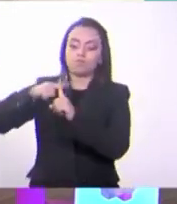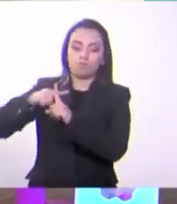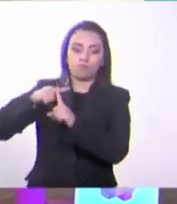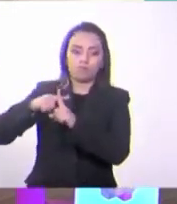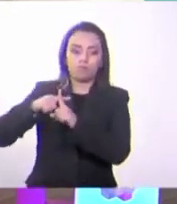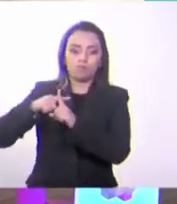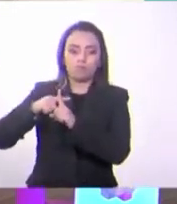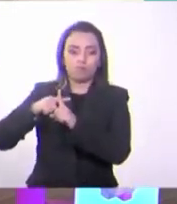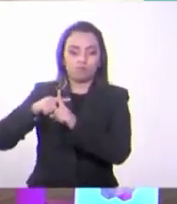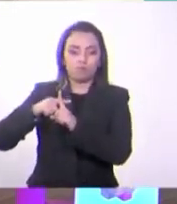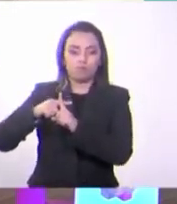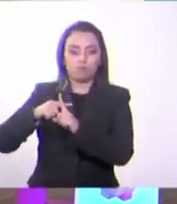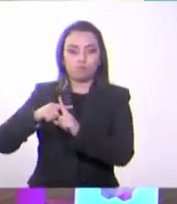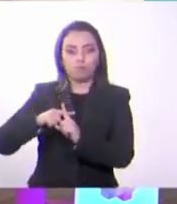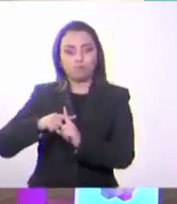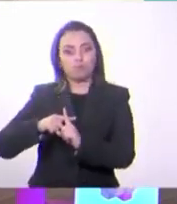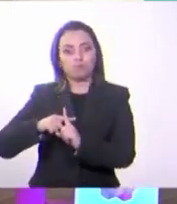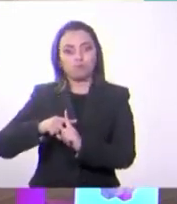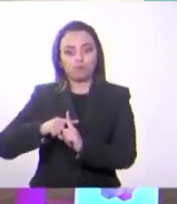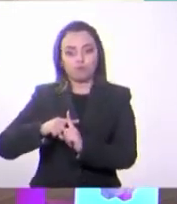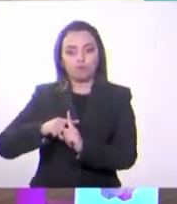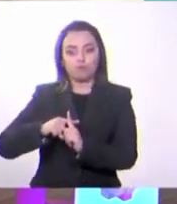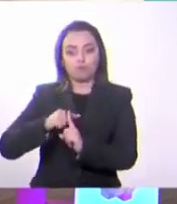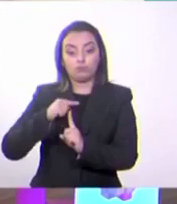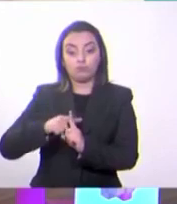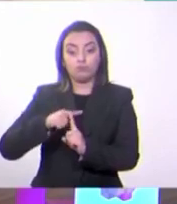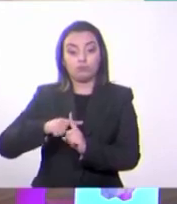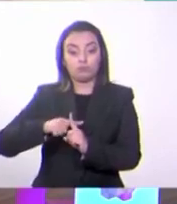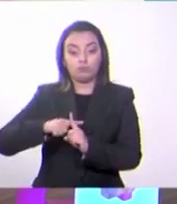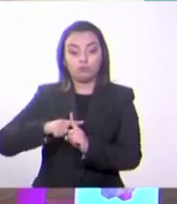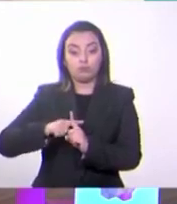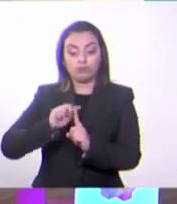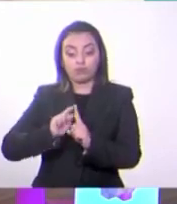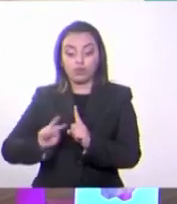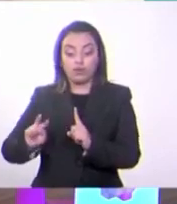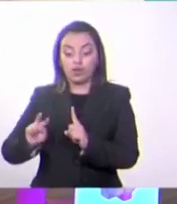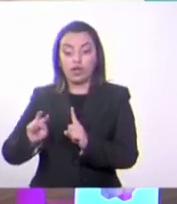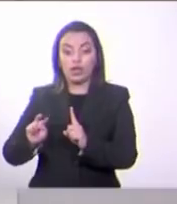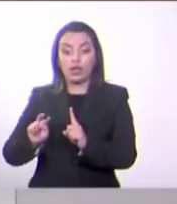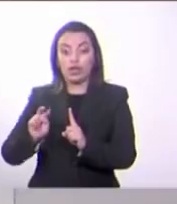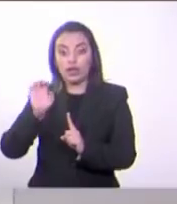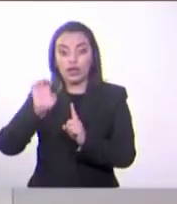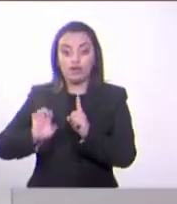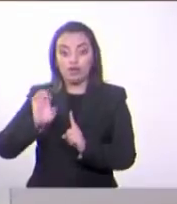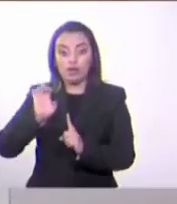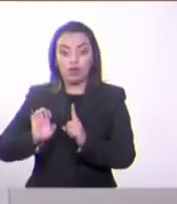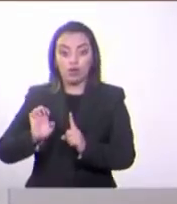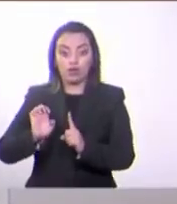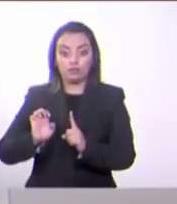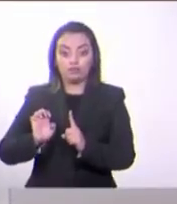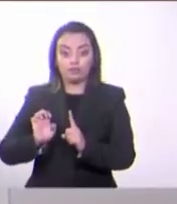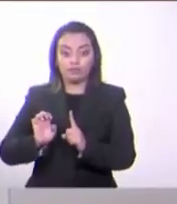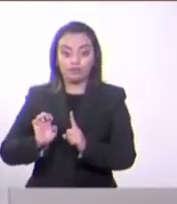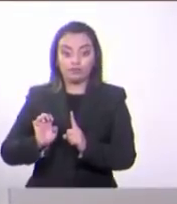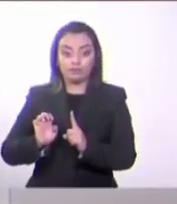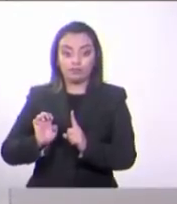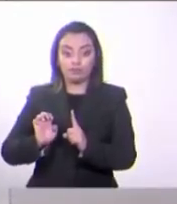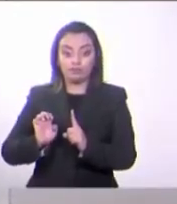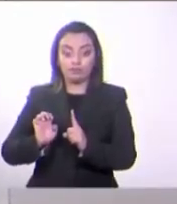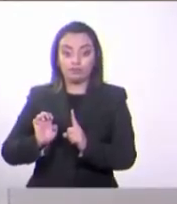aquí. X igual a 2. X igual a 2. Lo voy a colocar. Voy a poner